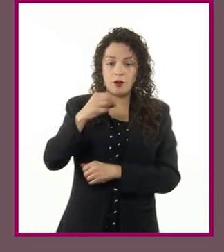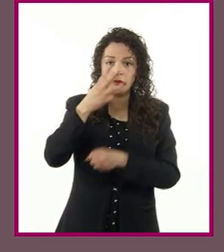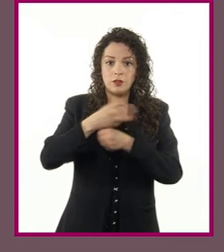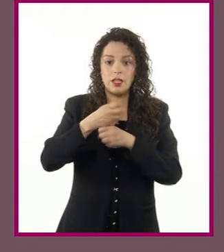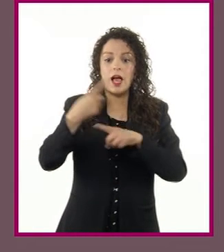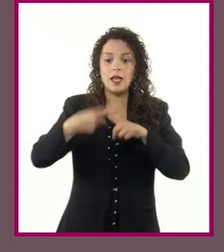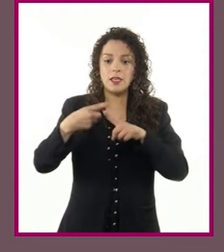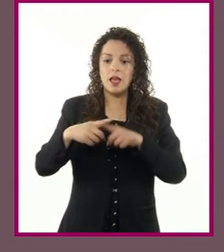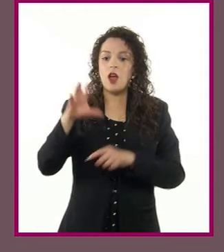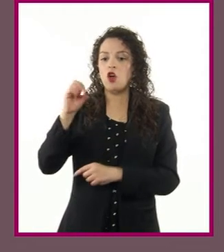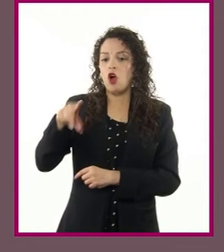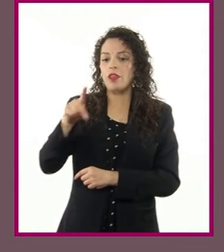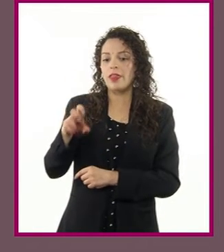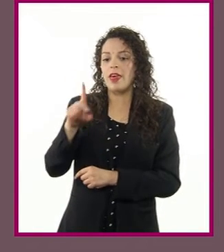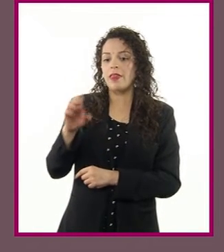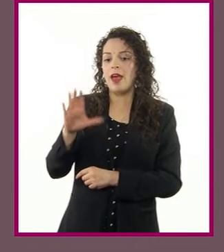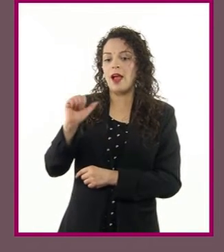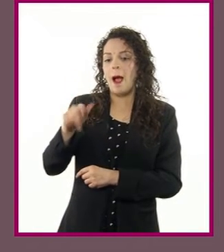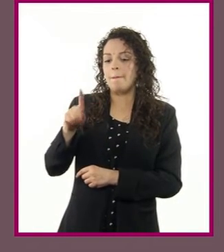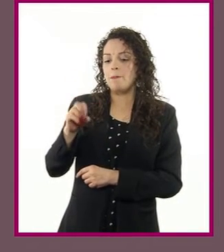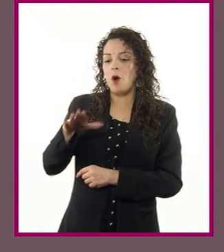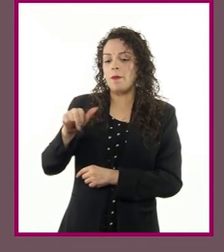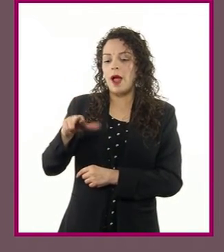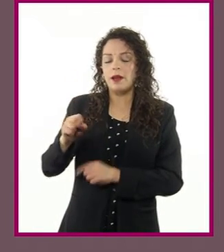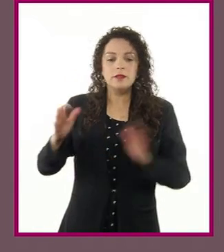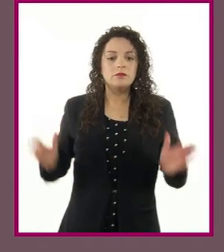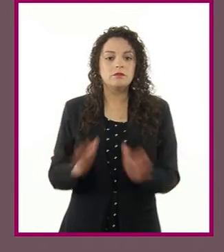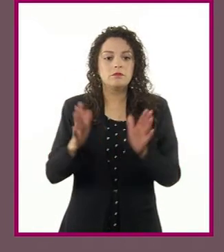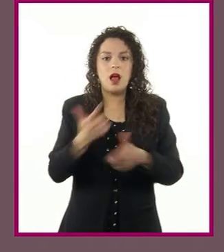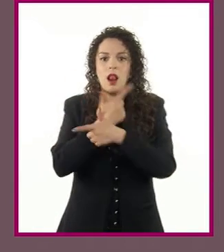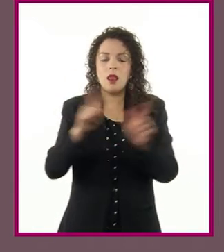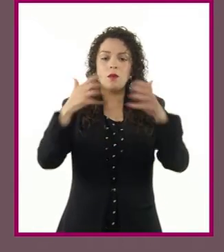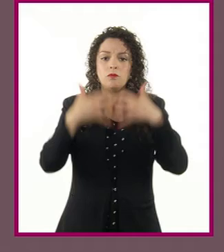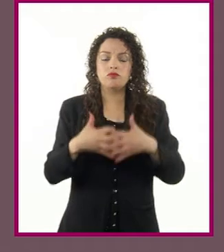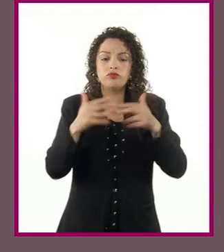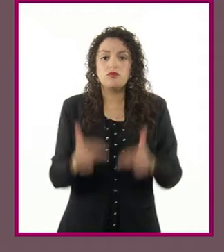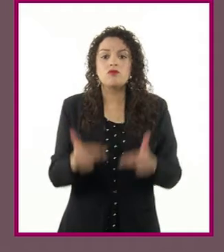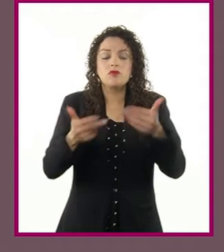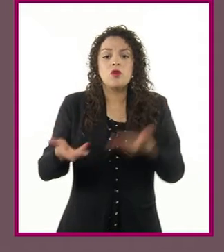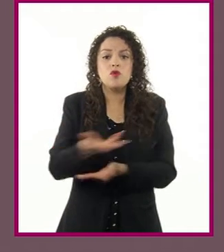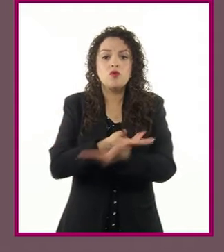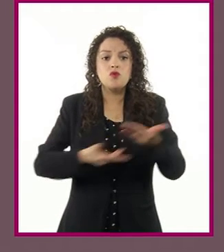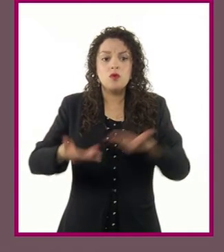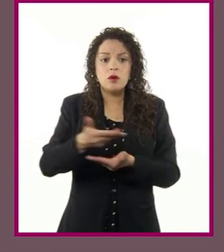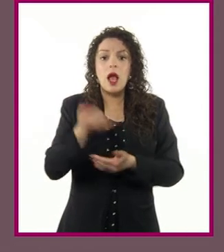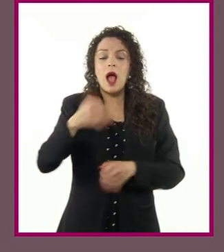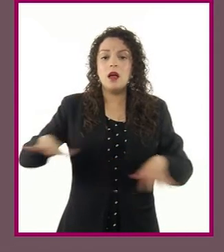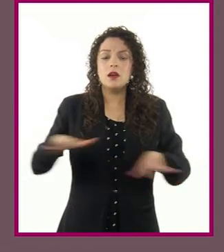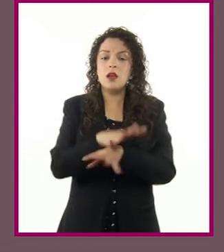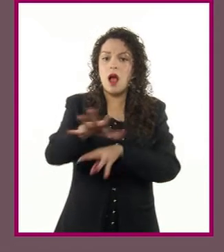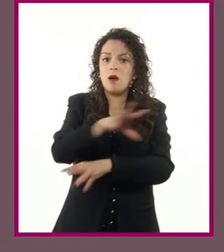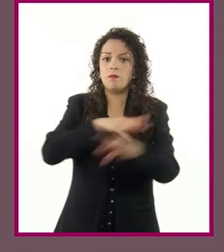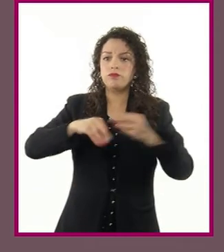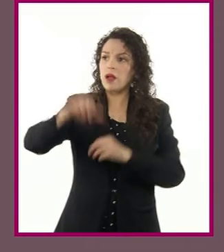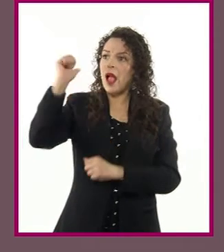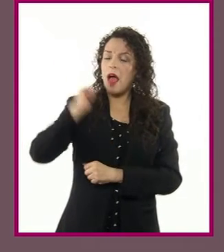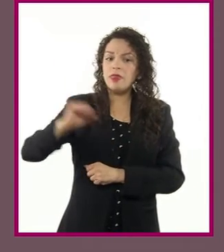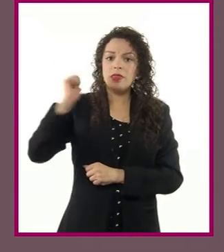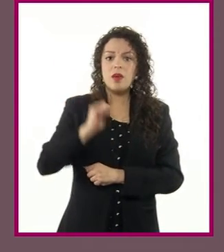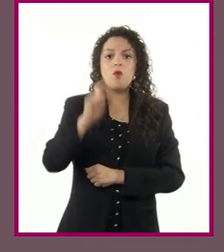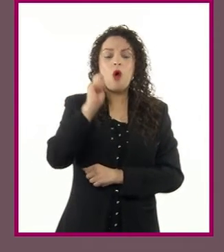de Campomanes, quien impulsó la libertad industrial y comercial y reemplazó los antiguos gremios por